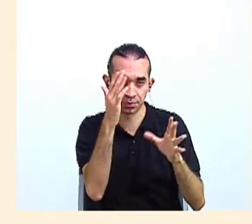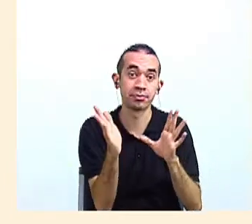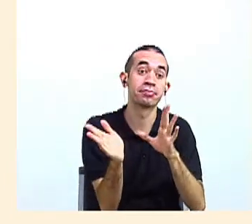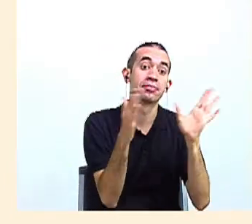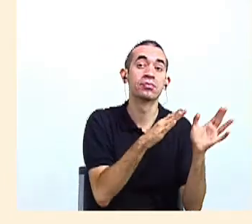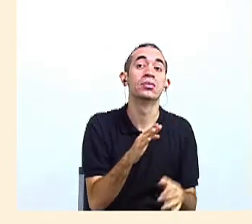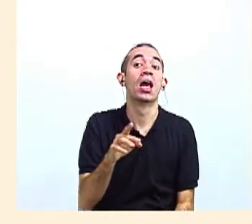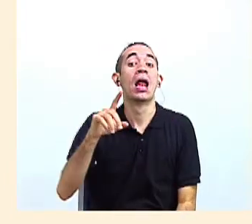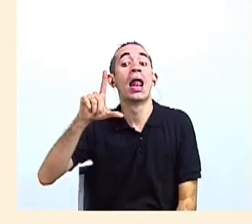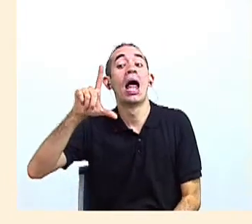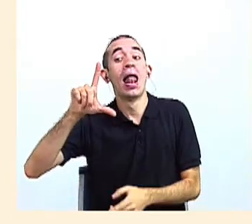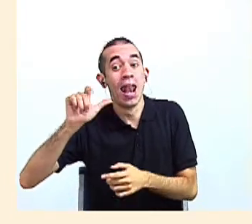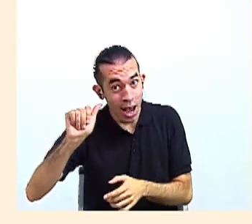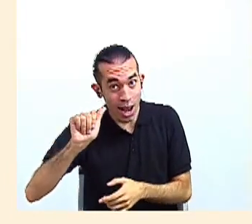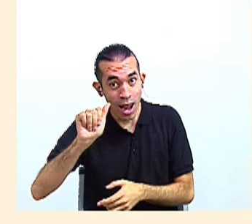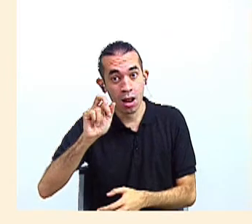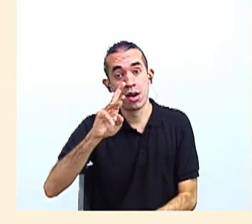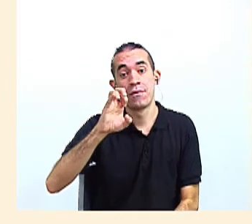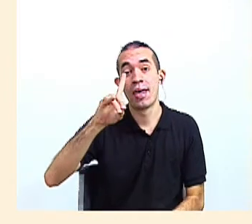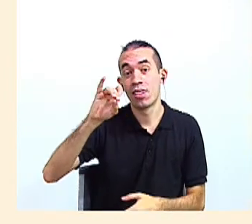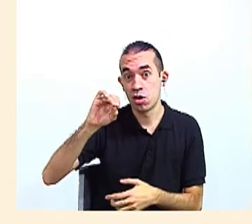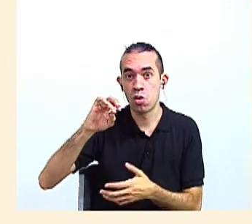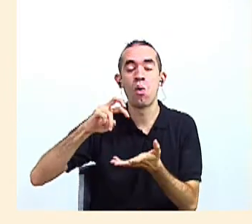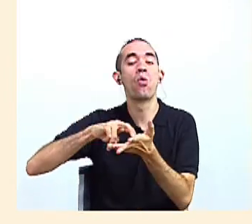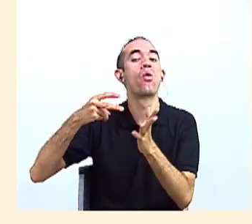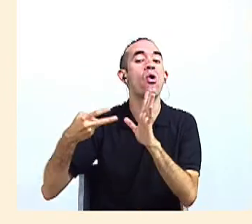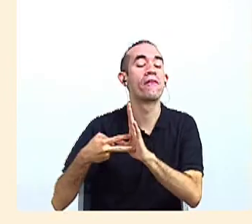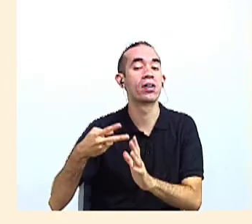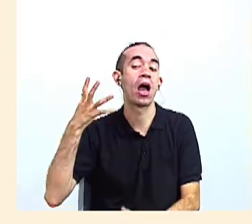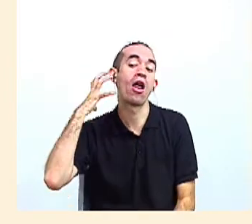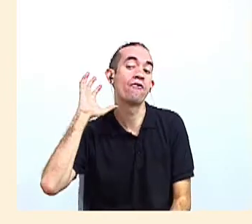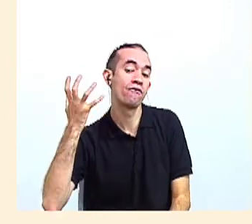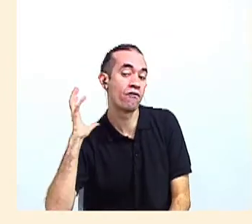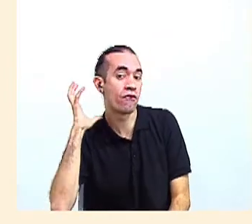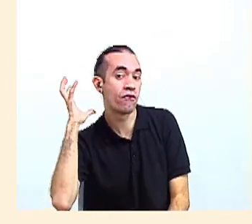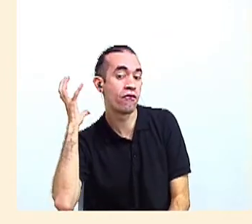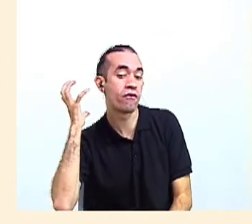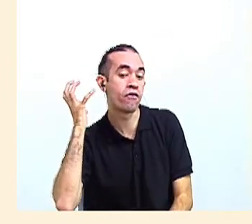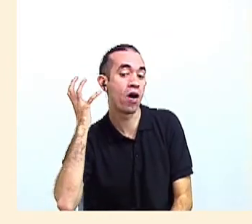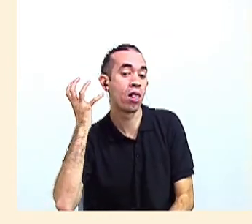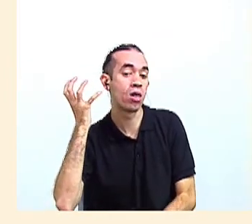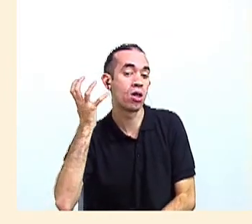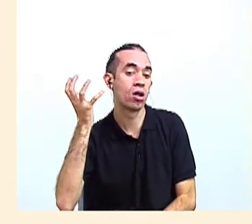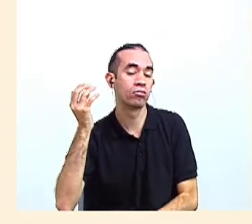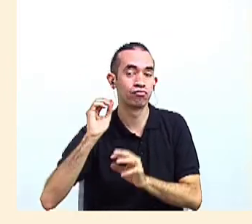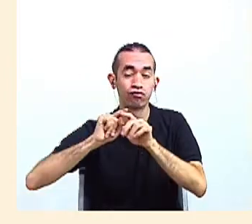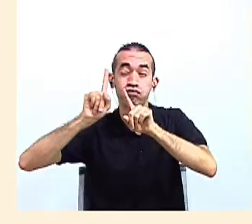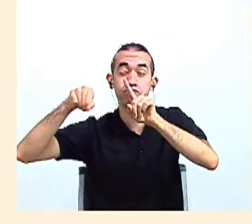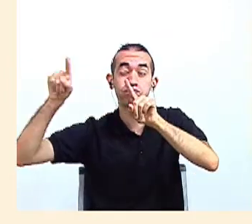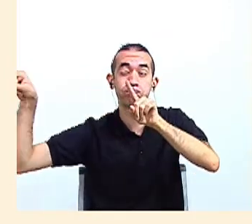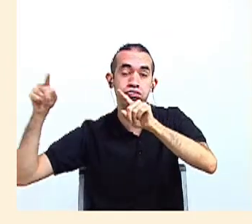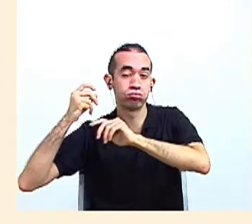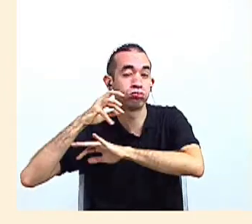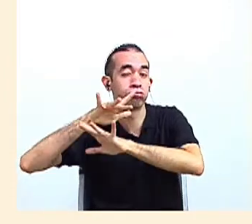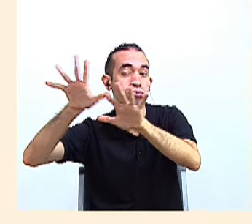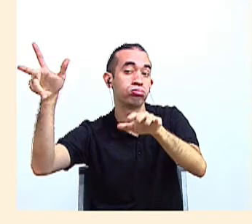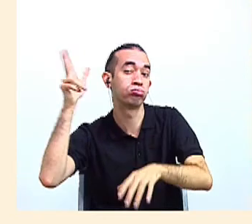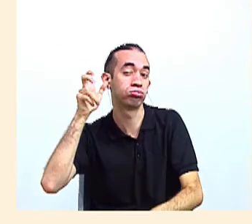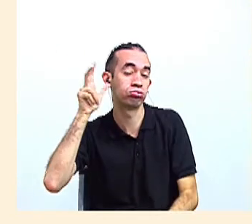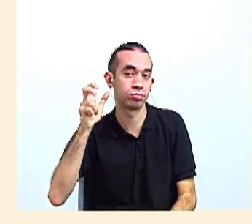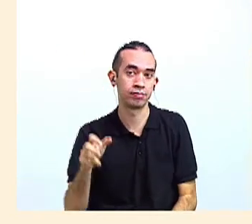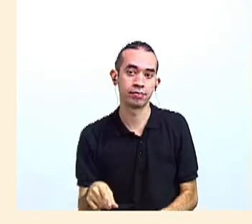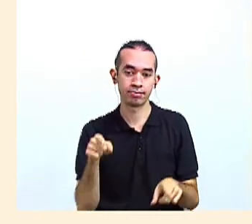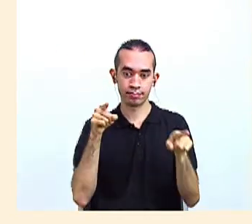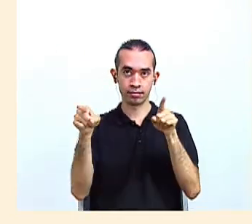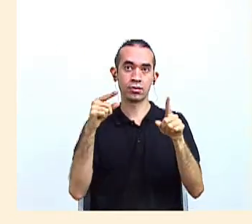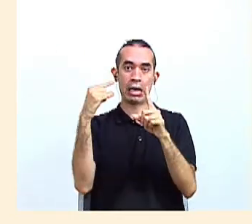te decimos la radio cuando nos referimos a las emisoras que se dedican a la transmisión a través de ondas. ¿Ven?